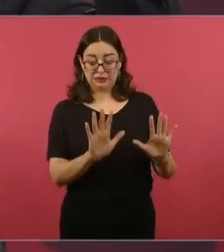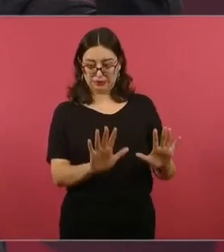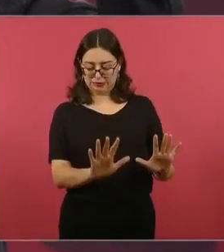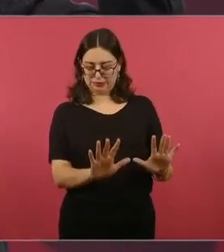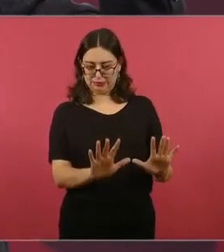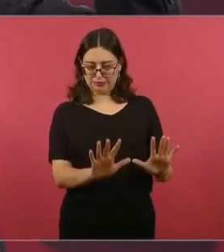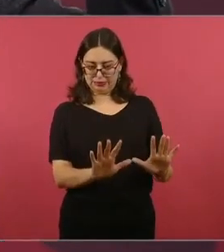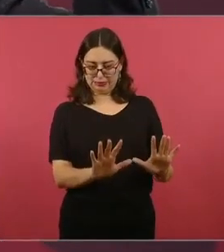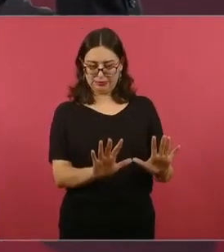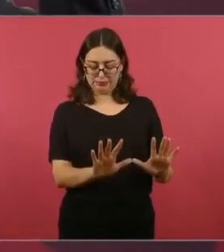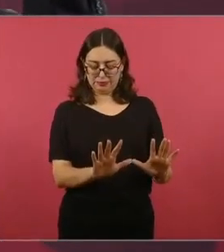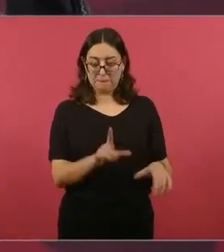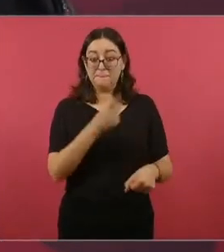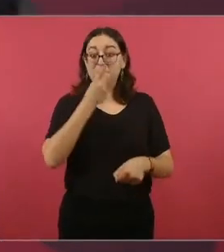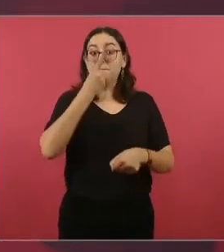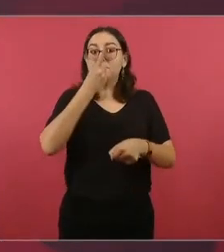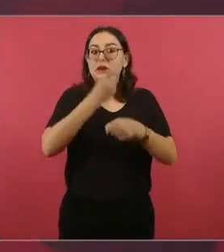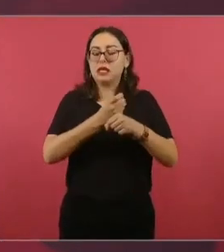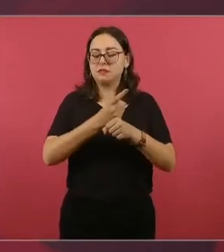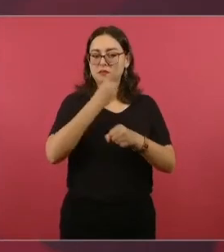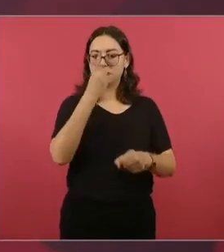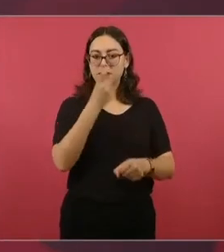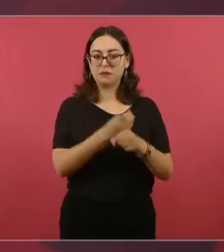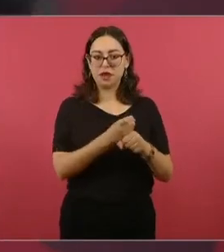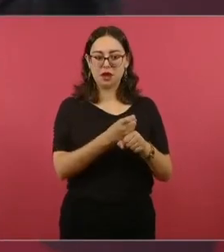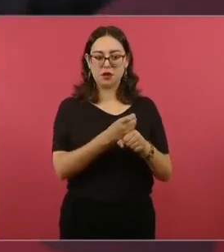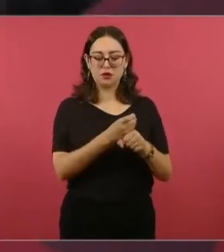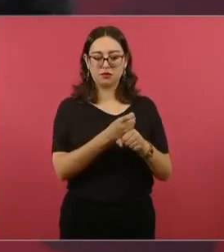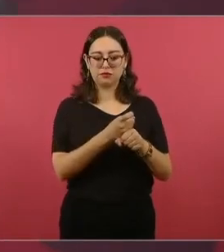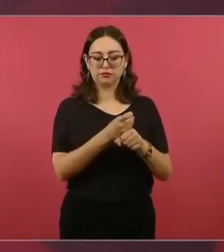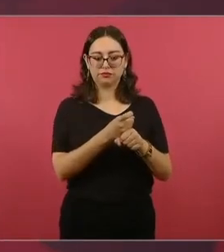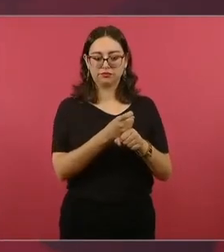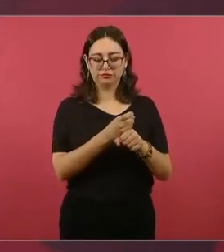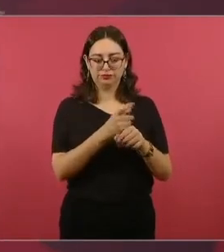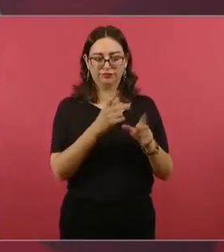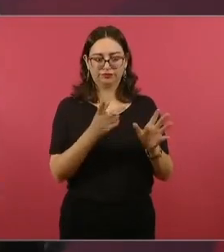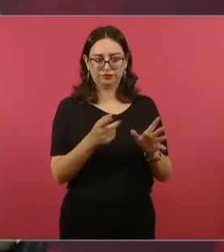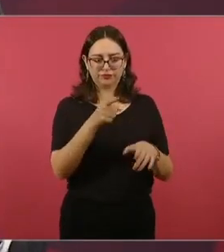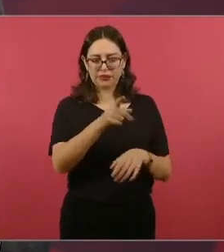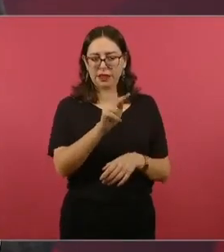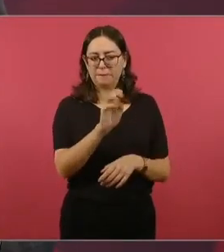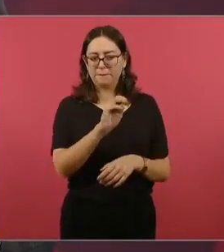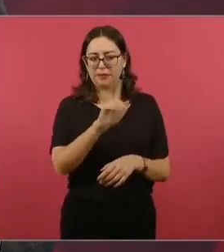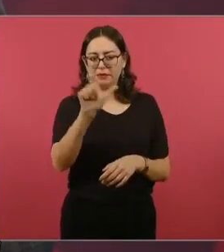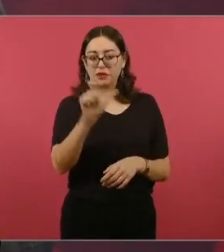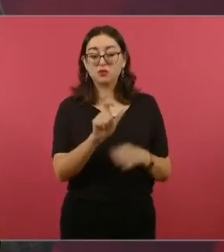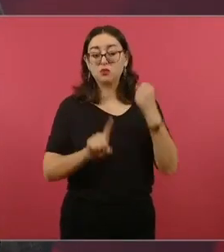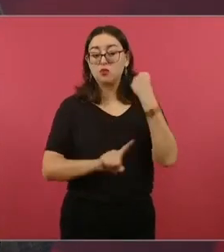que, por ejemplo, en el caso de Pemex, no se siguiera cayendo la producción,